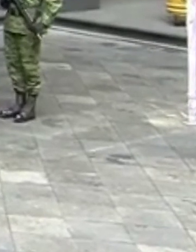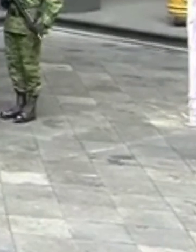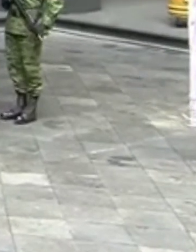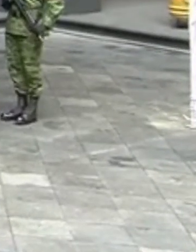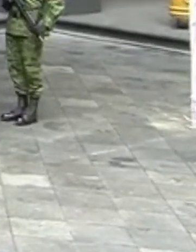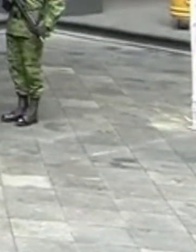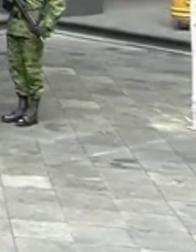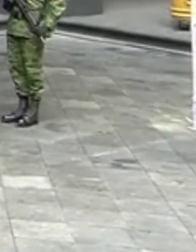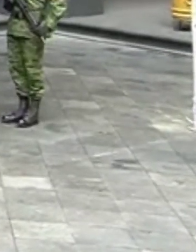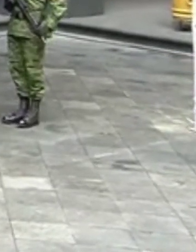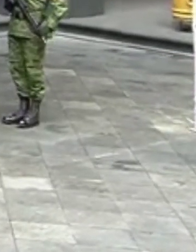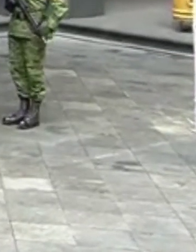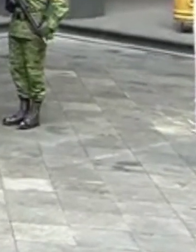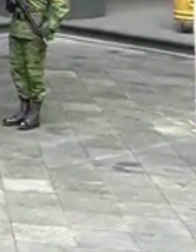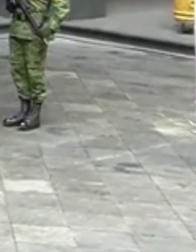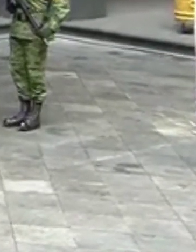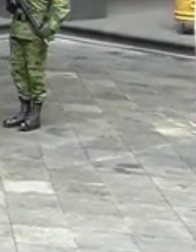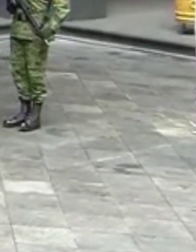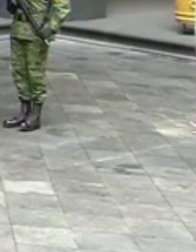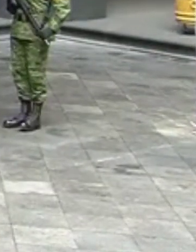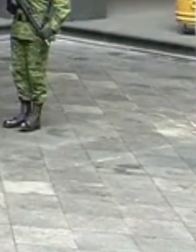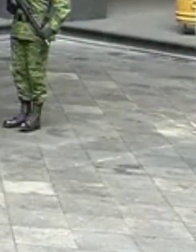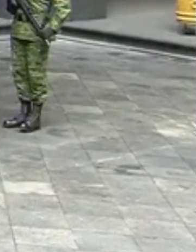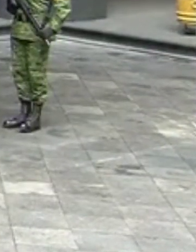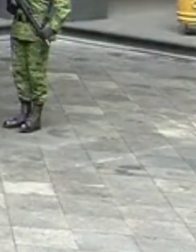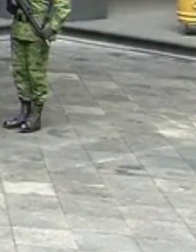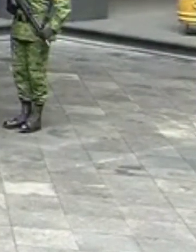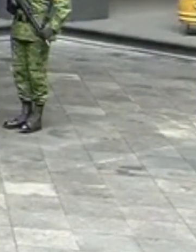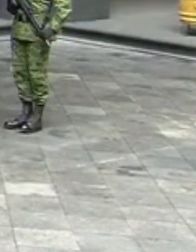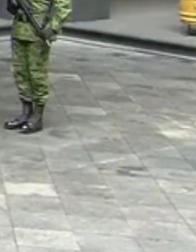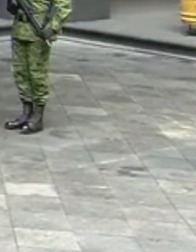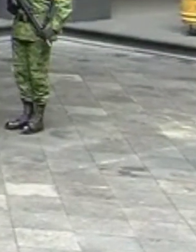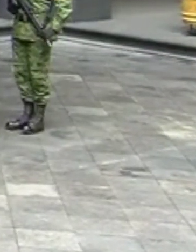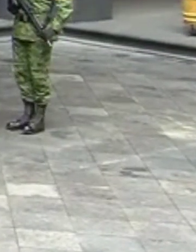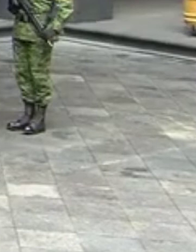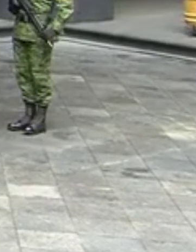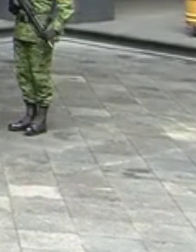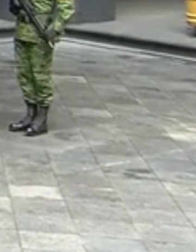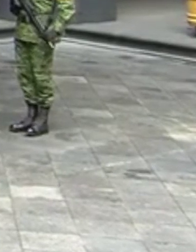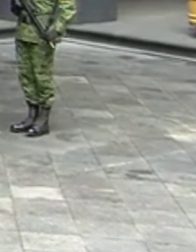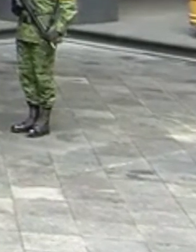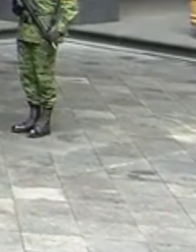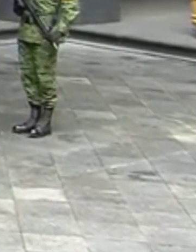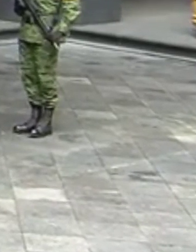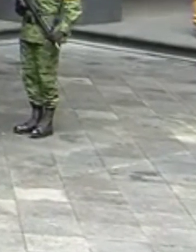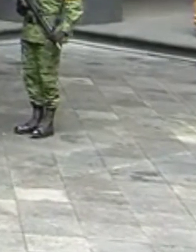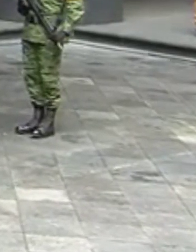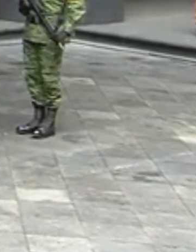distinguidos invitados, medios de comunicación y público en general. Muy buenos días.